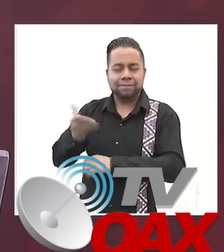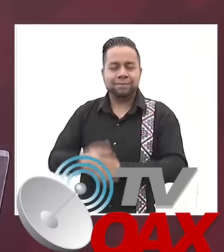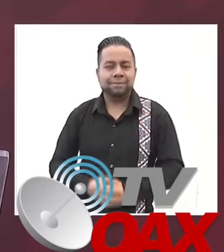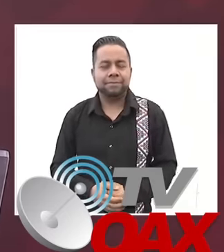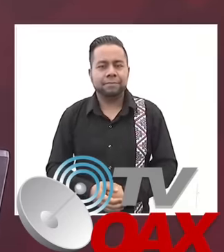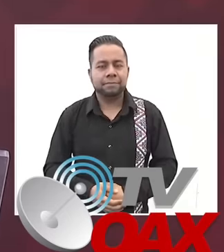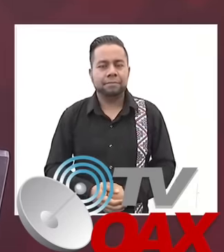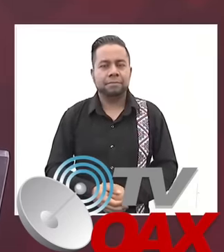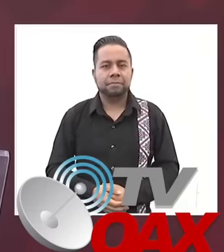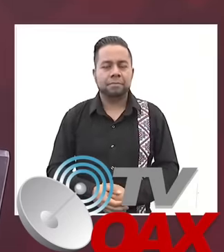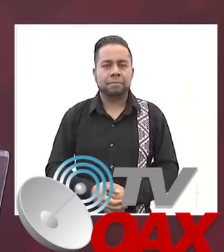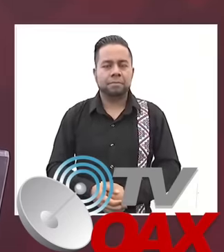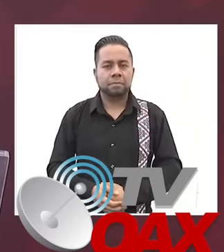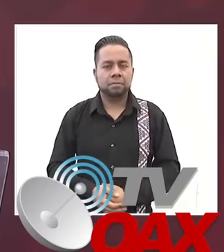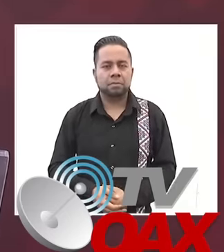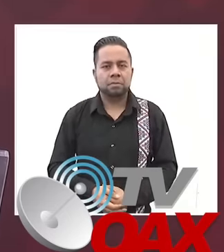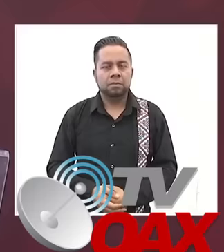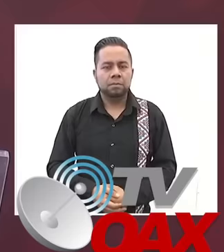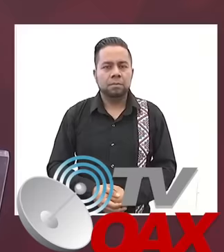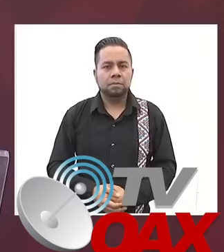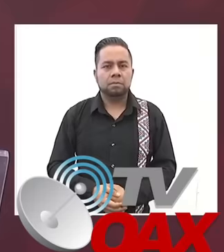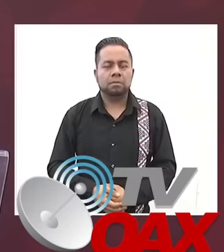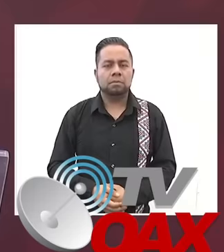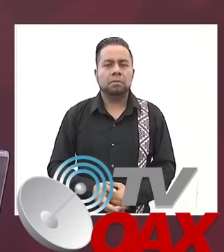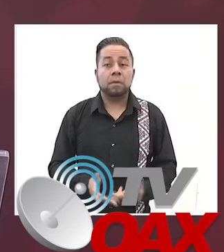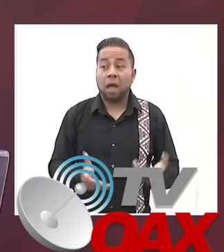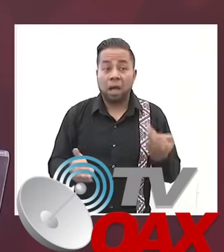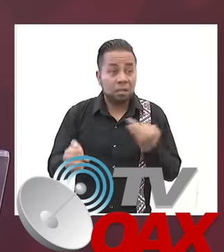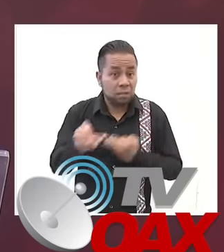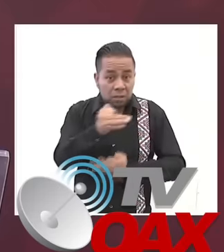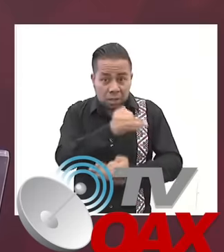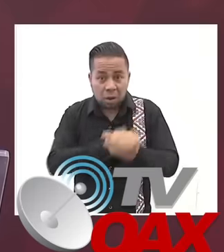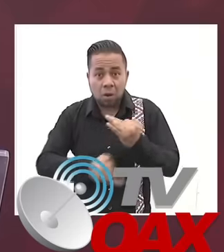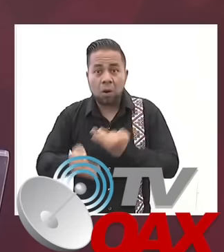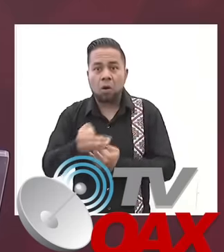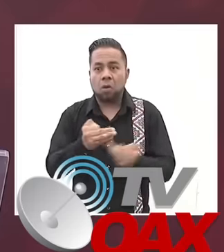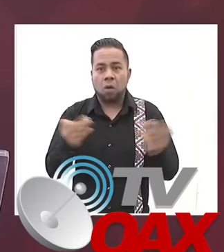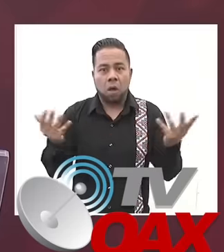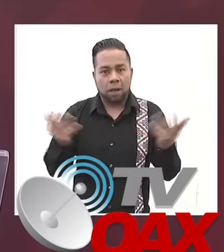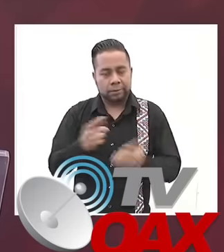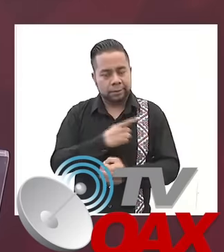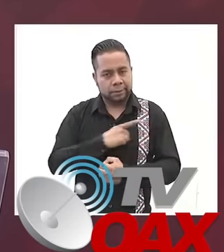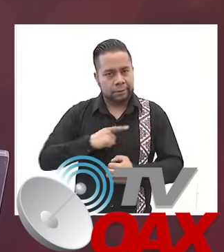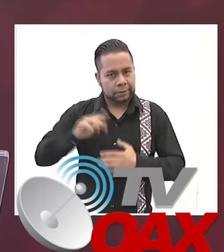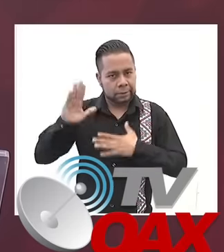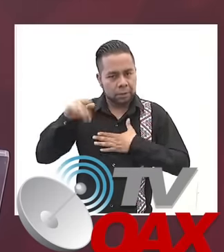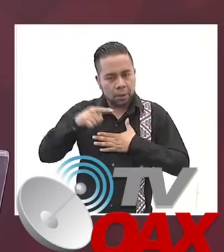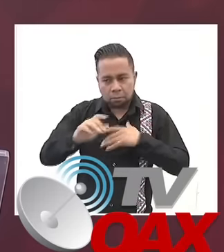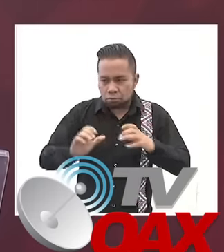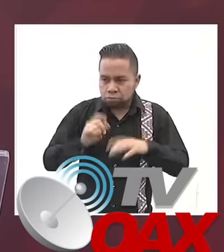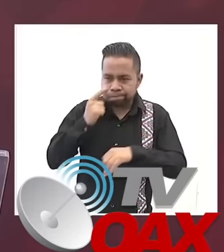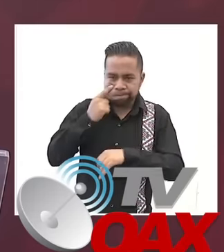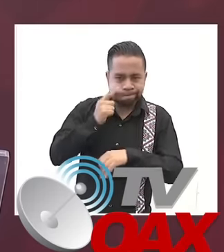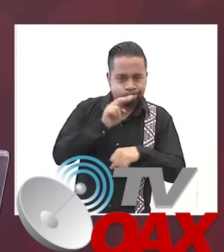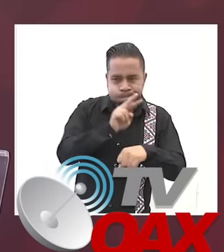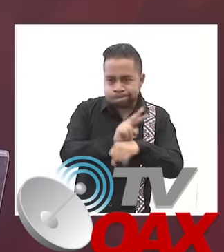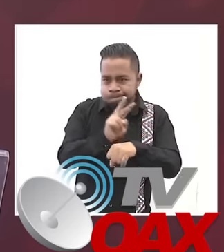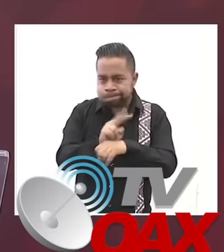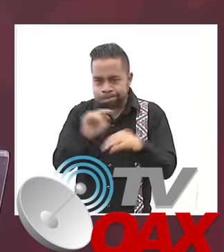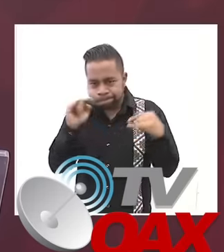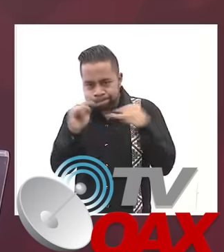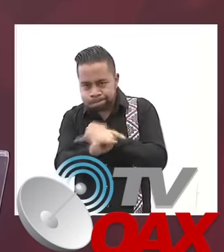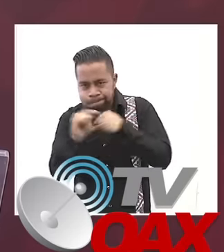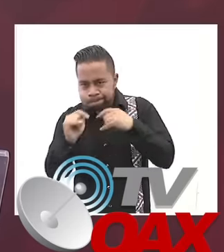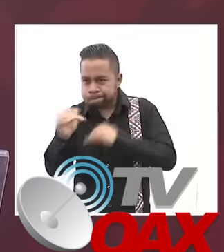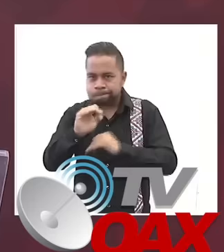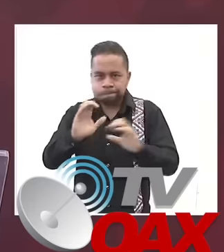Y todos tenemos que hacer el compromiso de cuidarla entre